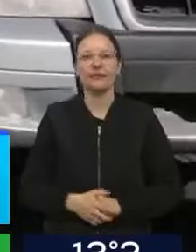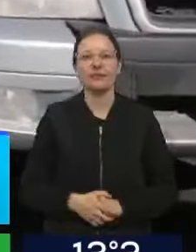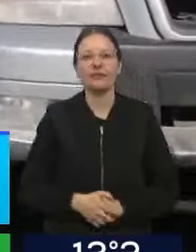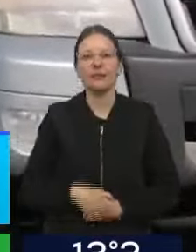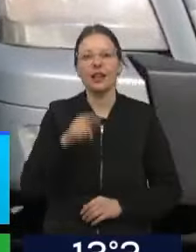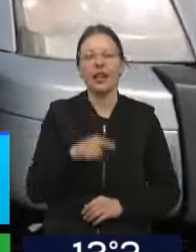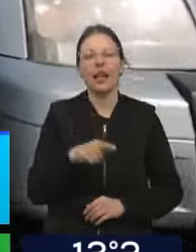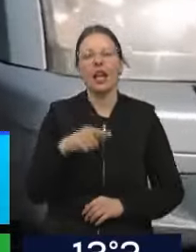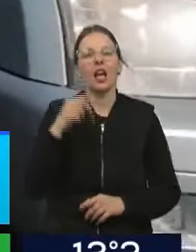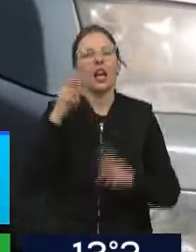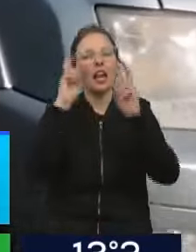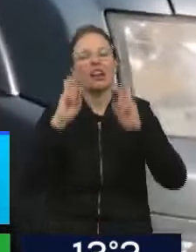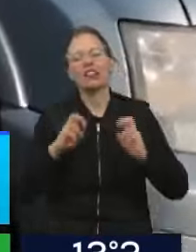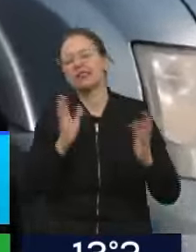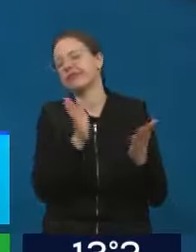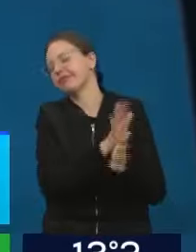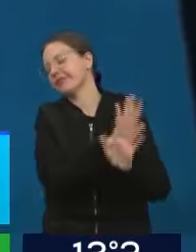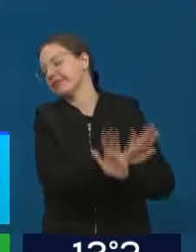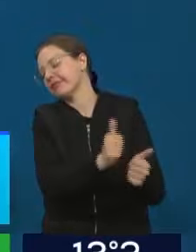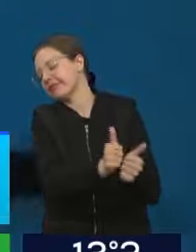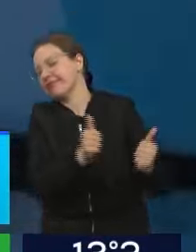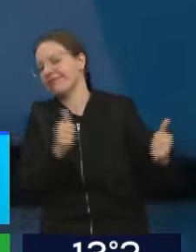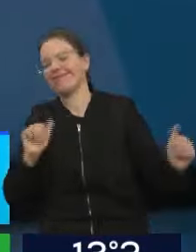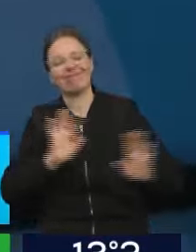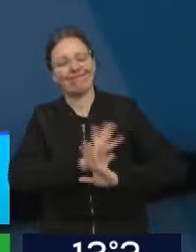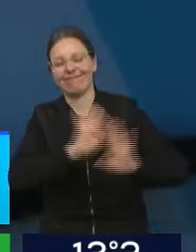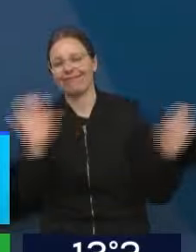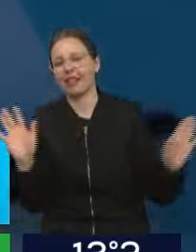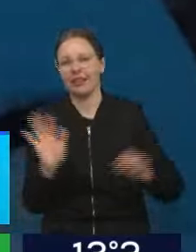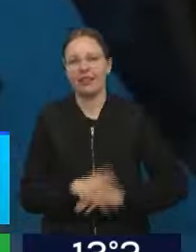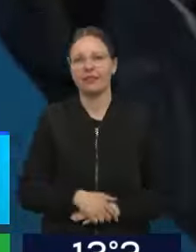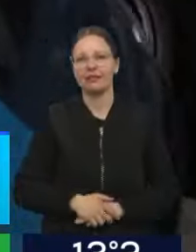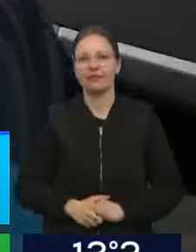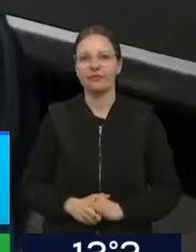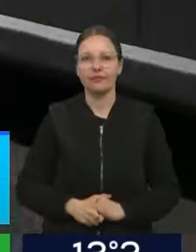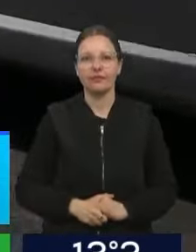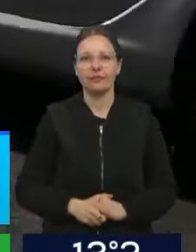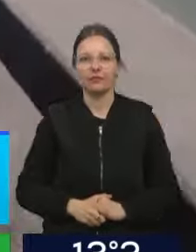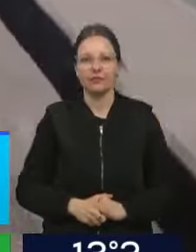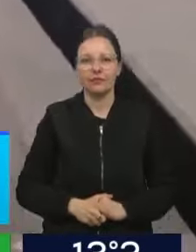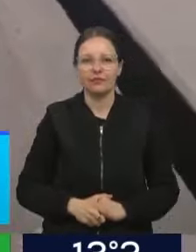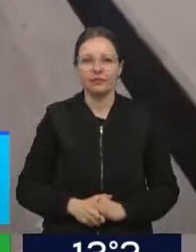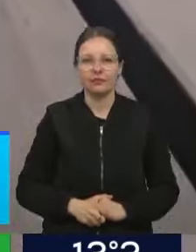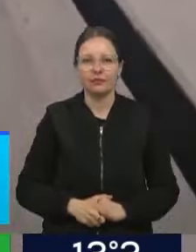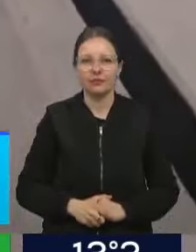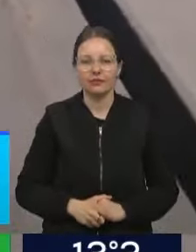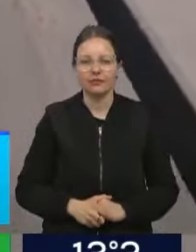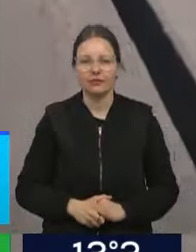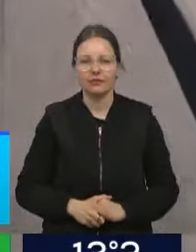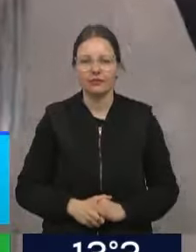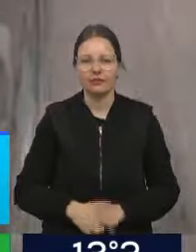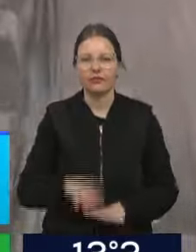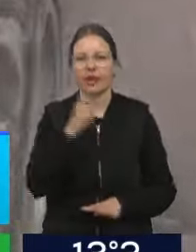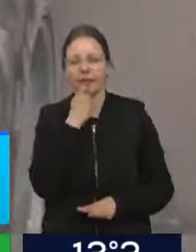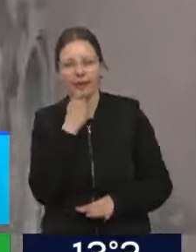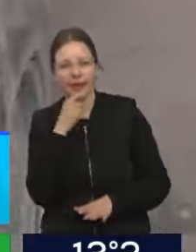del análisis, de las conversaciones, de las negociaciones, y ya directamente dice, ni siquiera se va a plegar a esta idea que tienen los